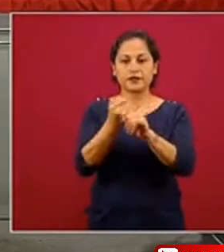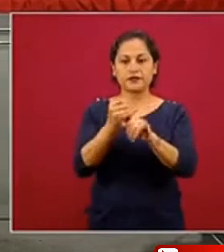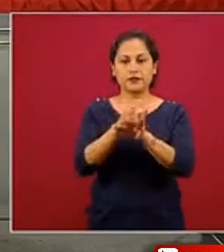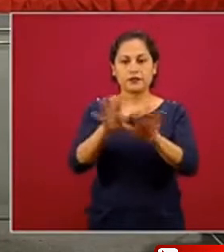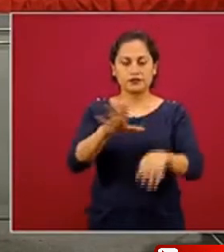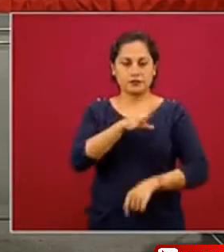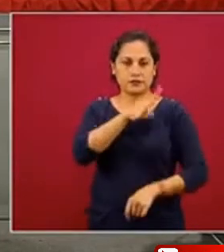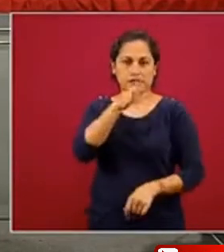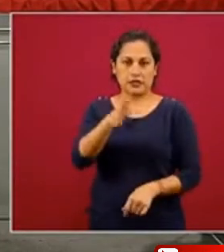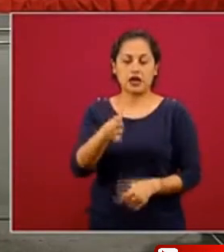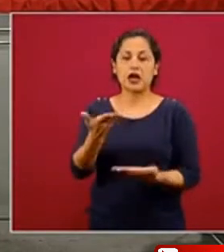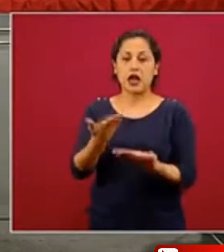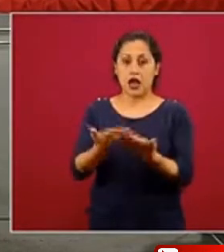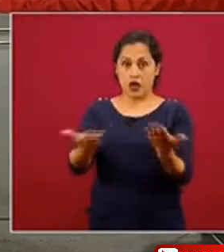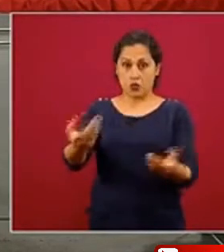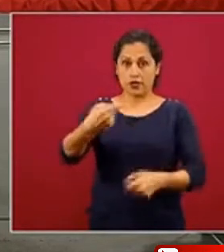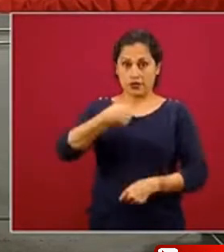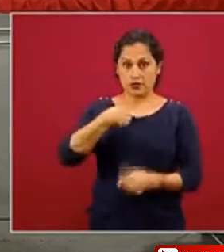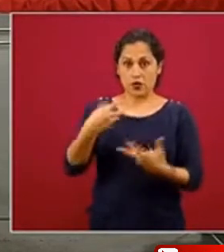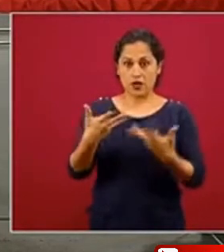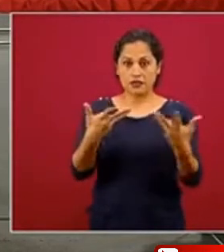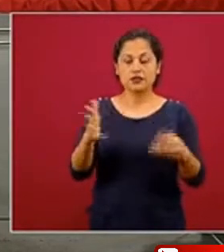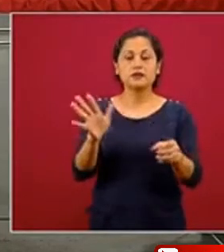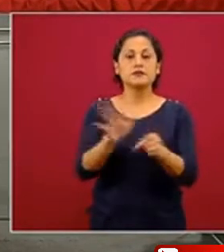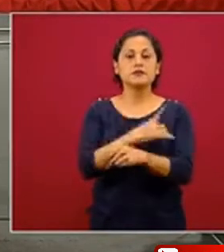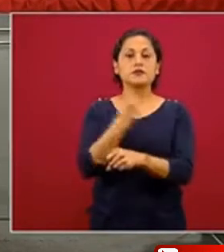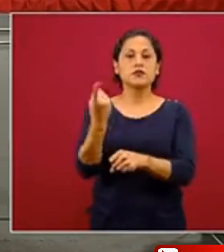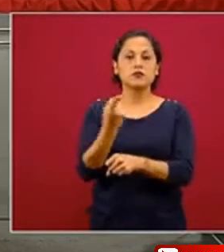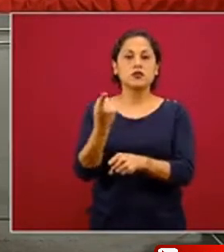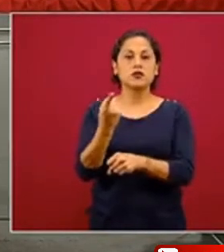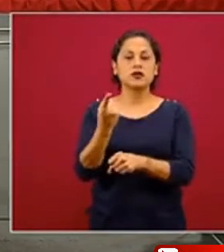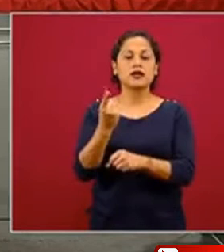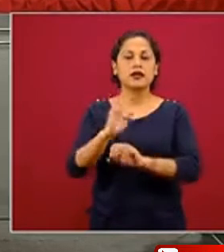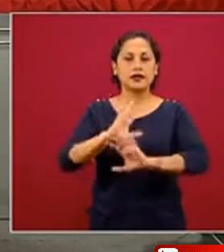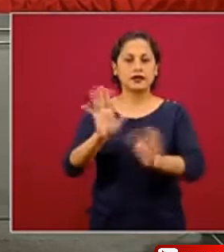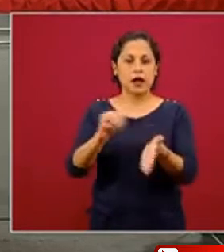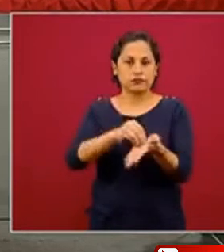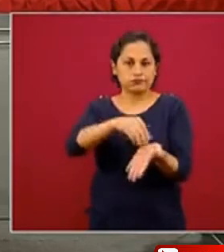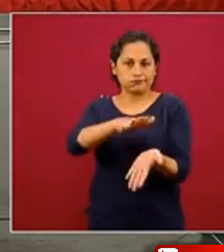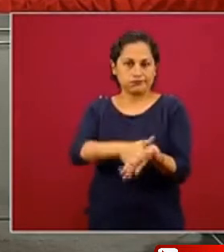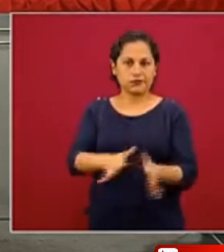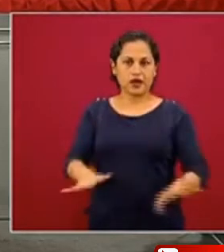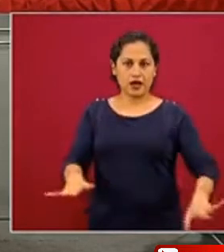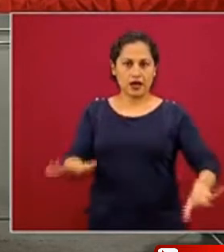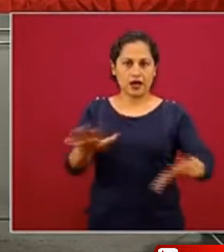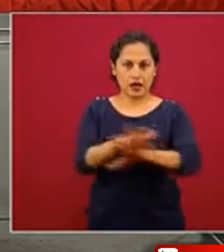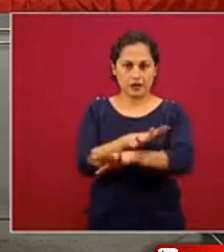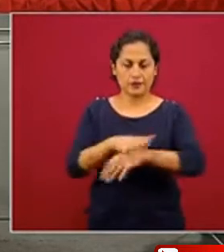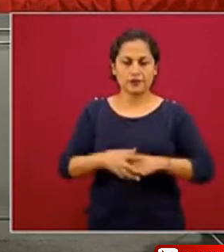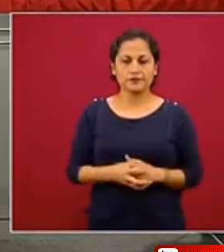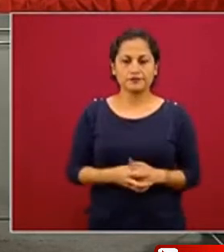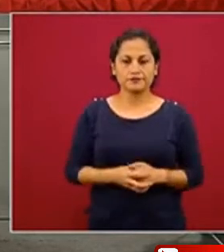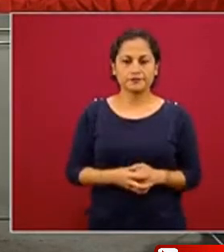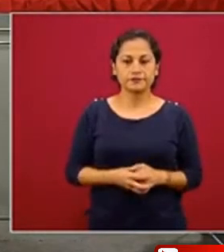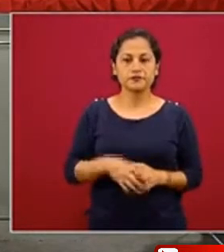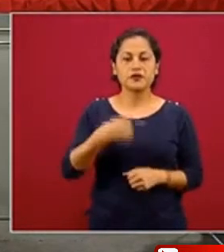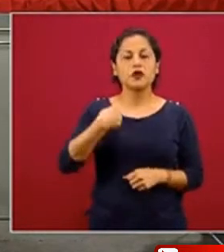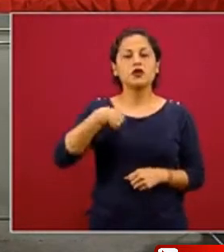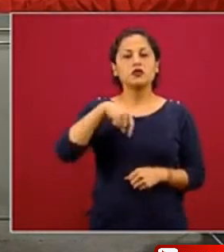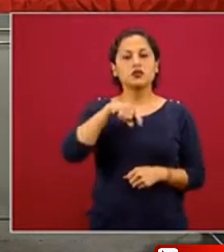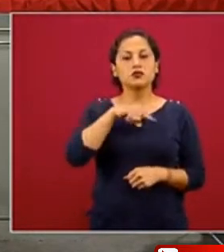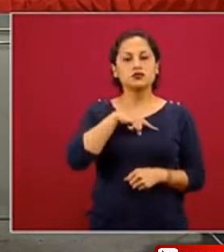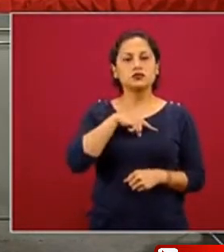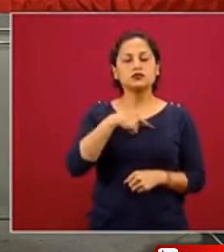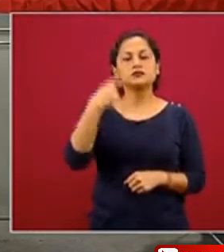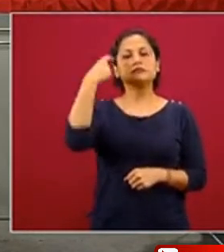yo, porque hemos hecho un cambio de planteamiento en nuestro informe técnico. Identificamos que vale la